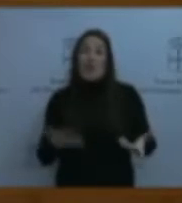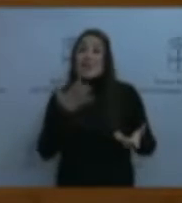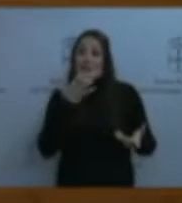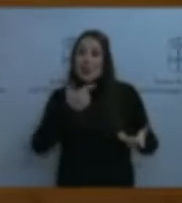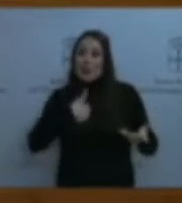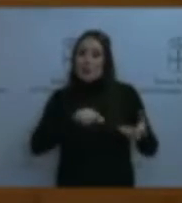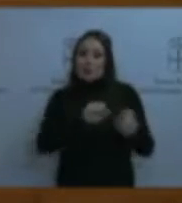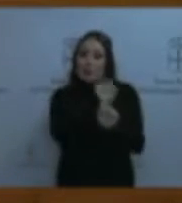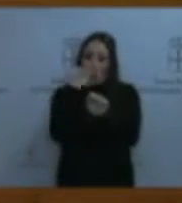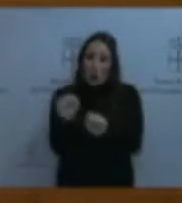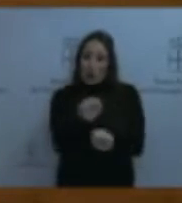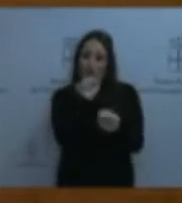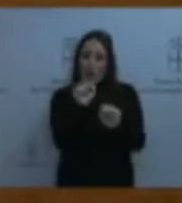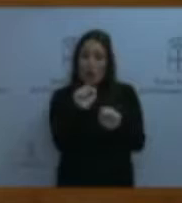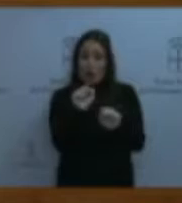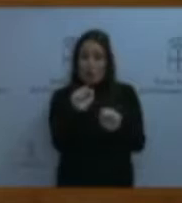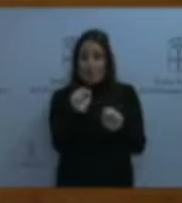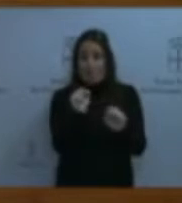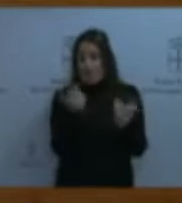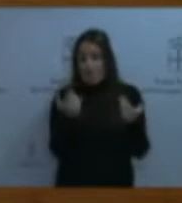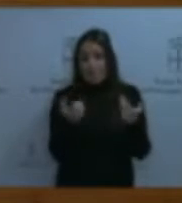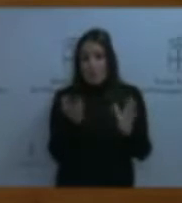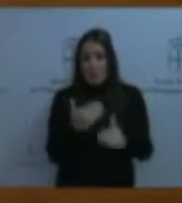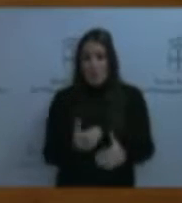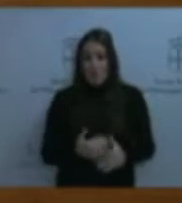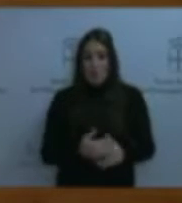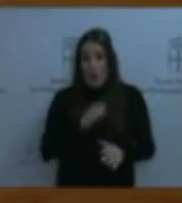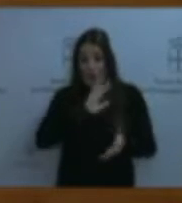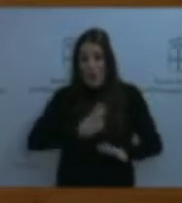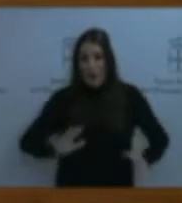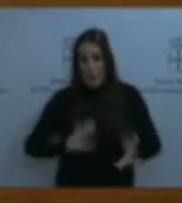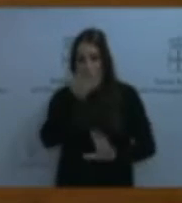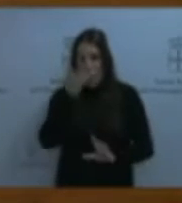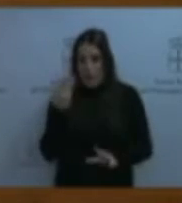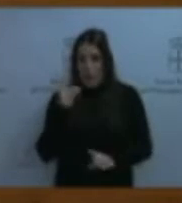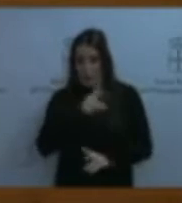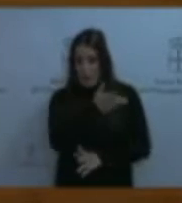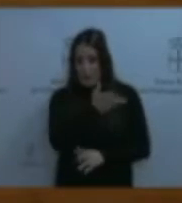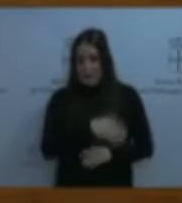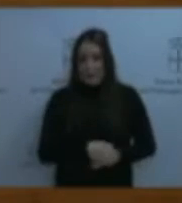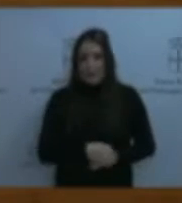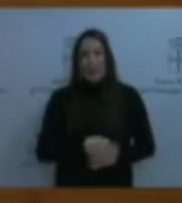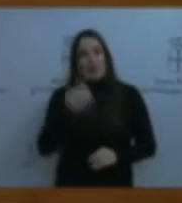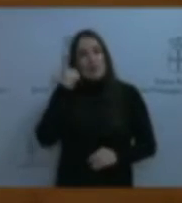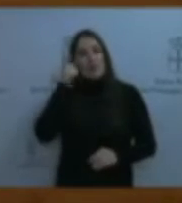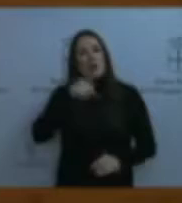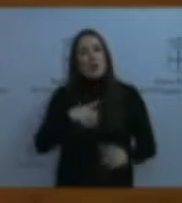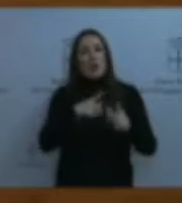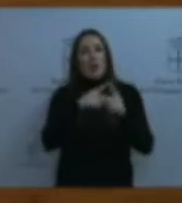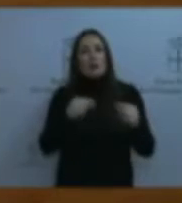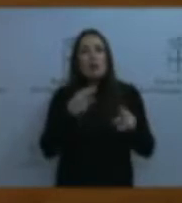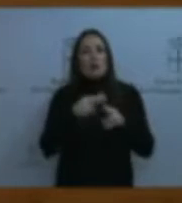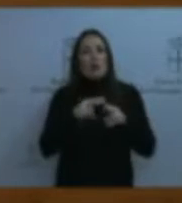trabajamos la protección de nuestras ganaderías, comido por el fuego. Sabemos que en Asturias buscar políticas